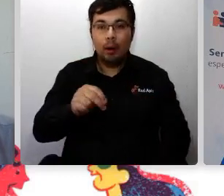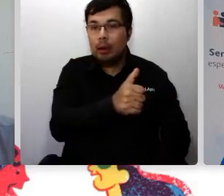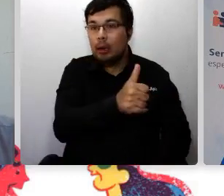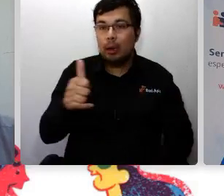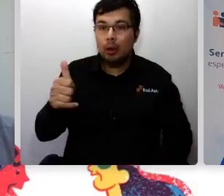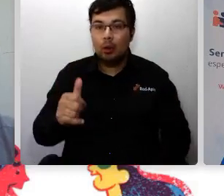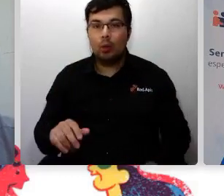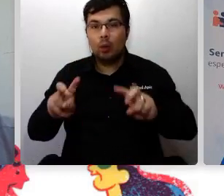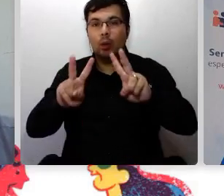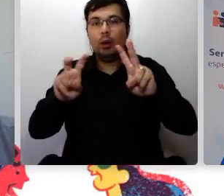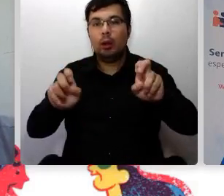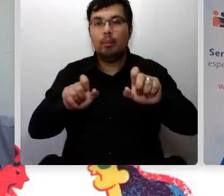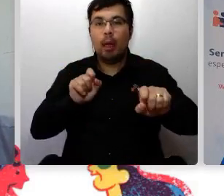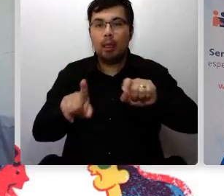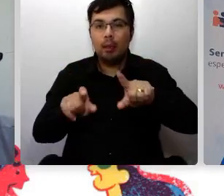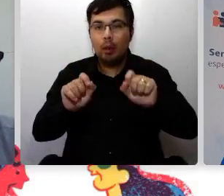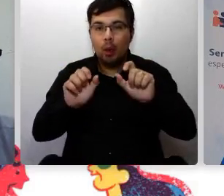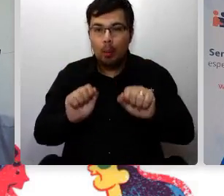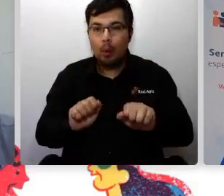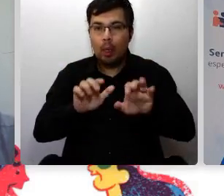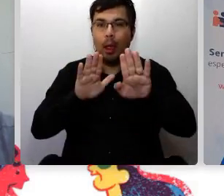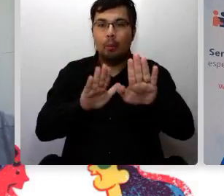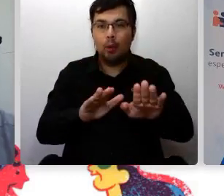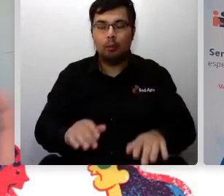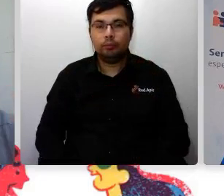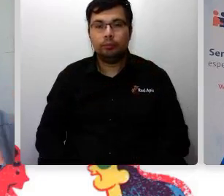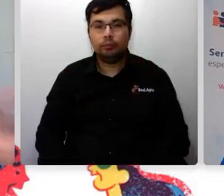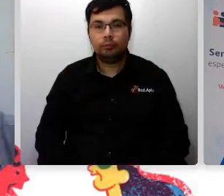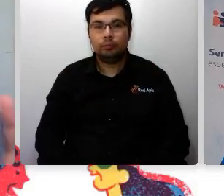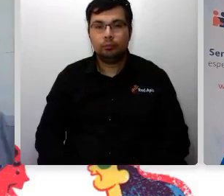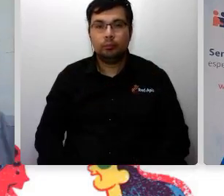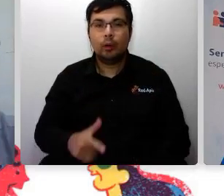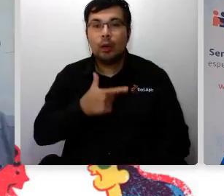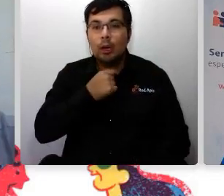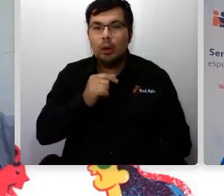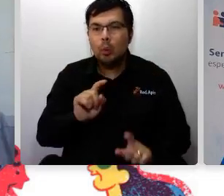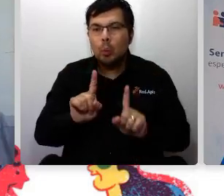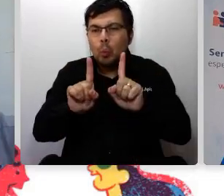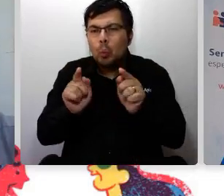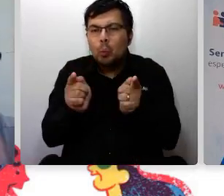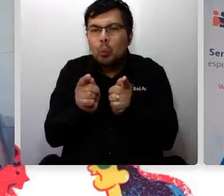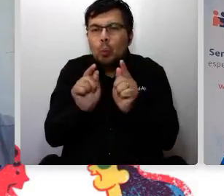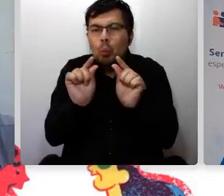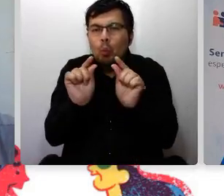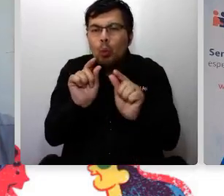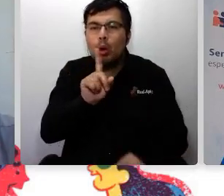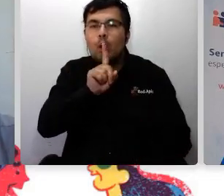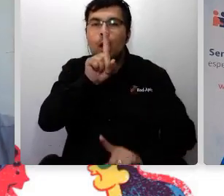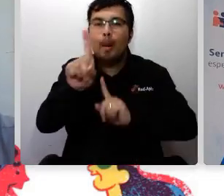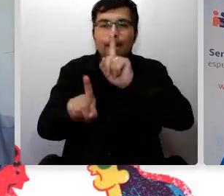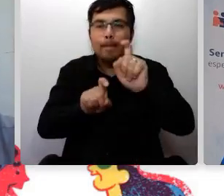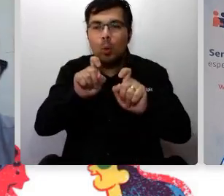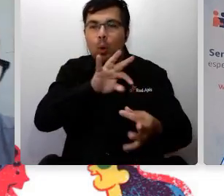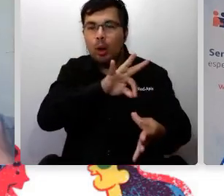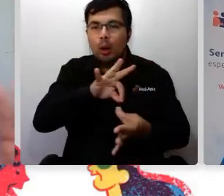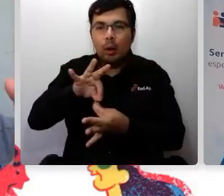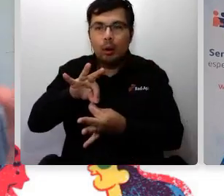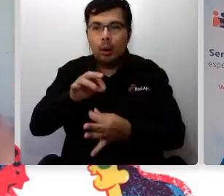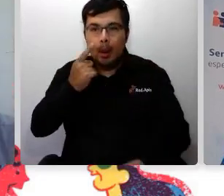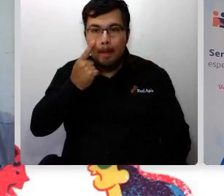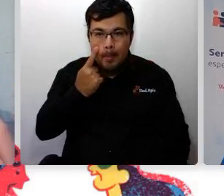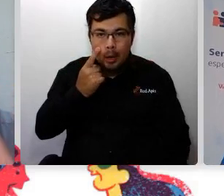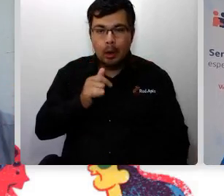puedan asesorarlos desde el punto de vista en las solicitudes. Quiero un par de consultas del detalle, Iván, desde el punto de vista, mira, si